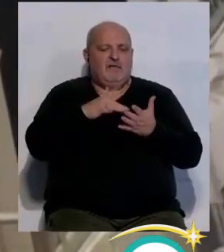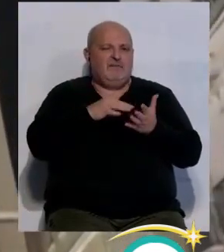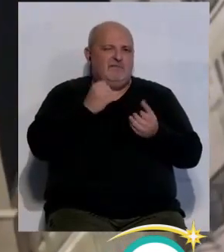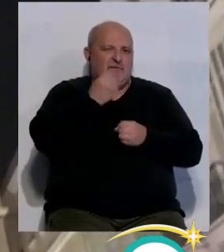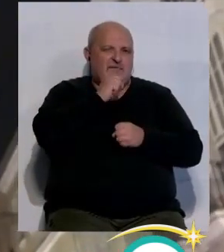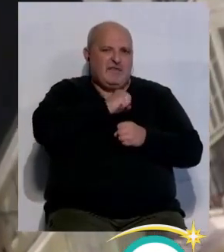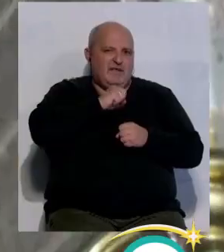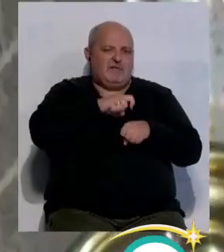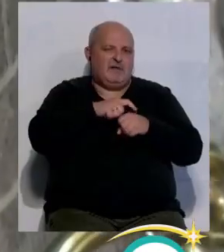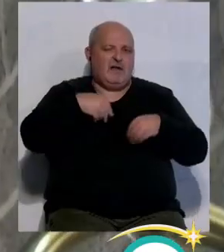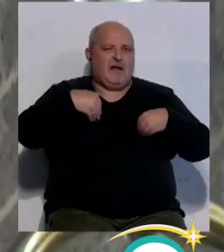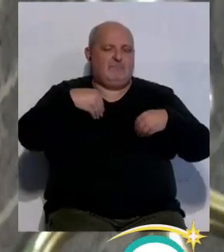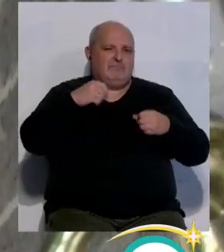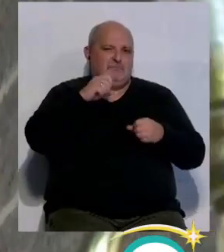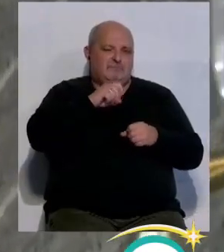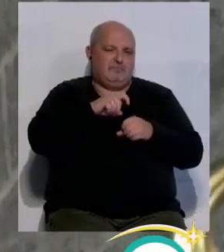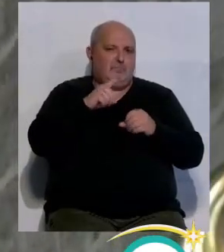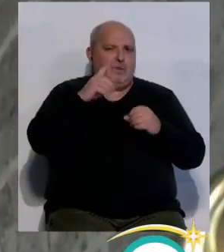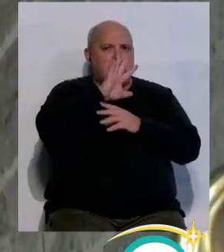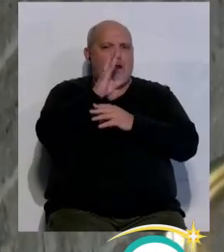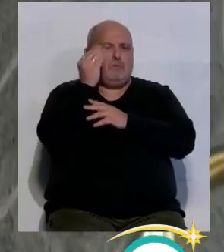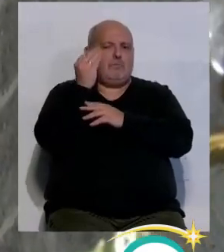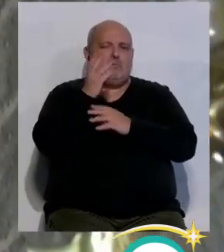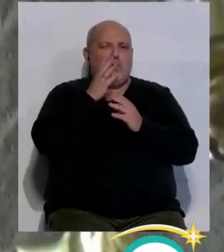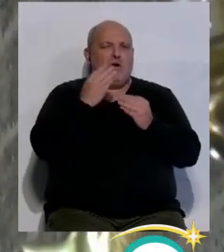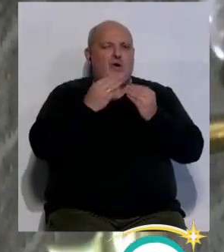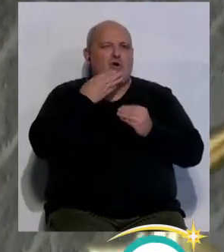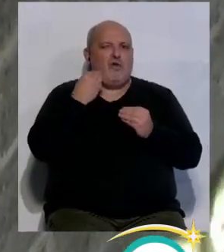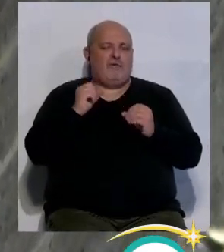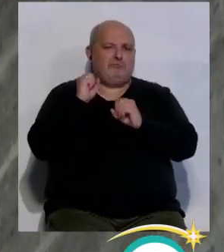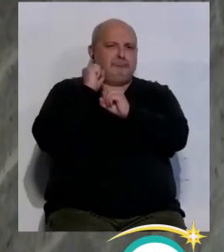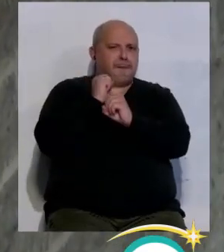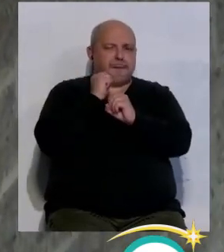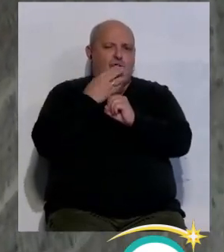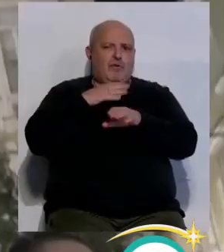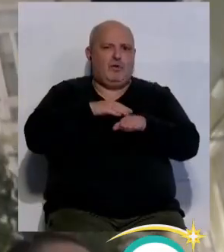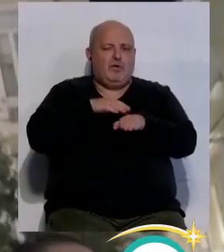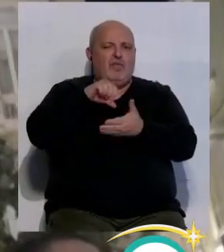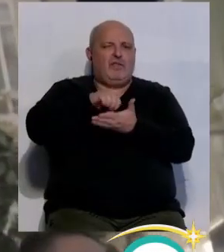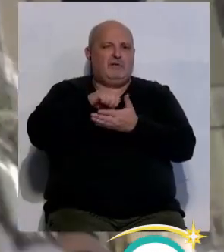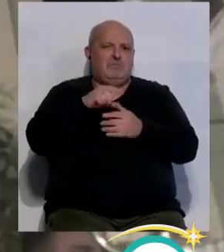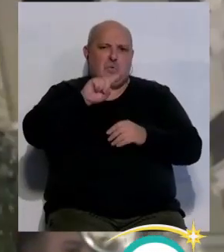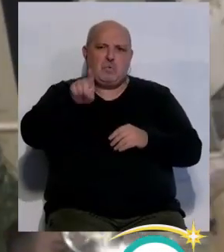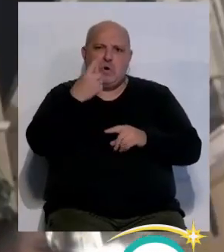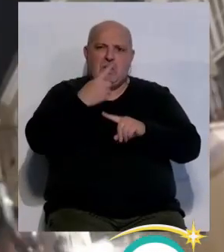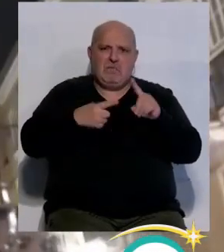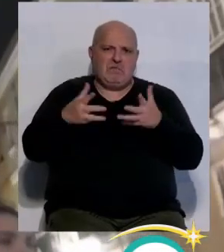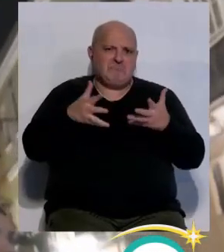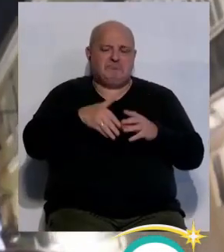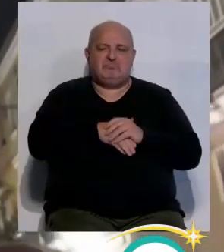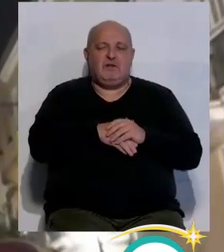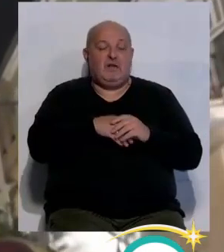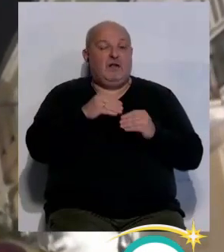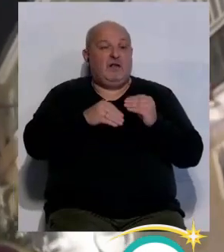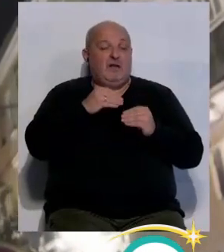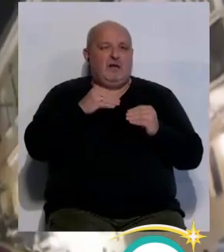villancicos cantados por campanilleros. La imagen fue portada por los más jóvenes de la hermandad, recorriendo el centro durante una hora y media, un recorrido